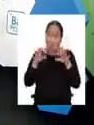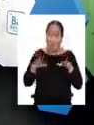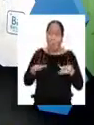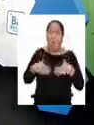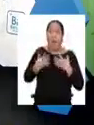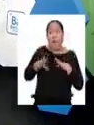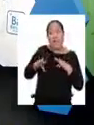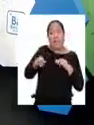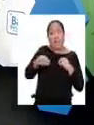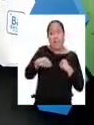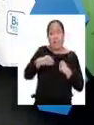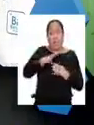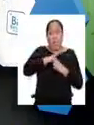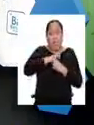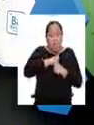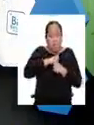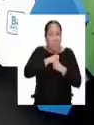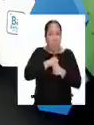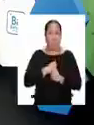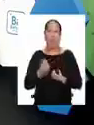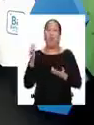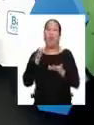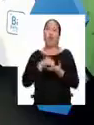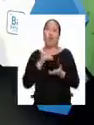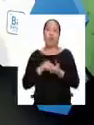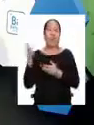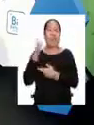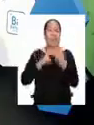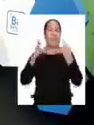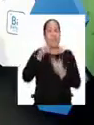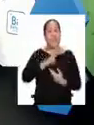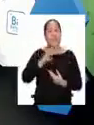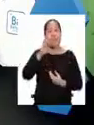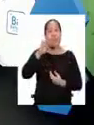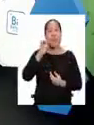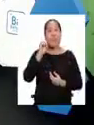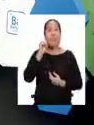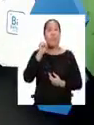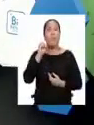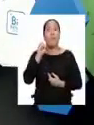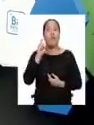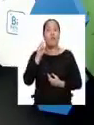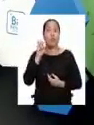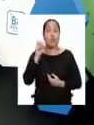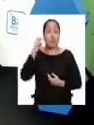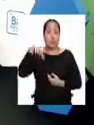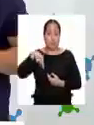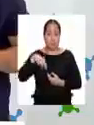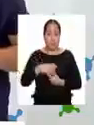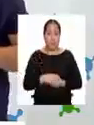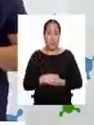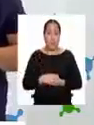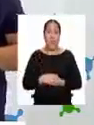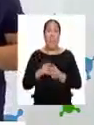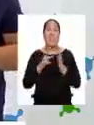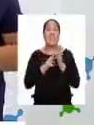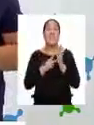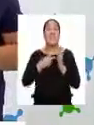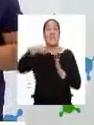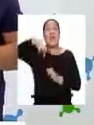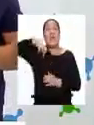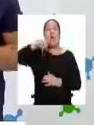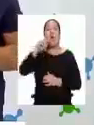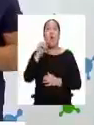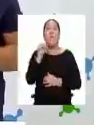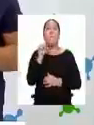y ya no sufres tanto. Volvamos a Bostrom y hablemos de los posthumanos. Los posthumanos serían